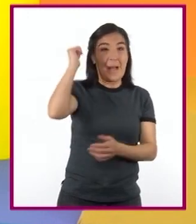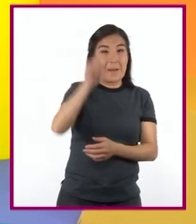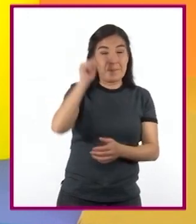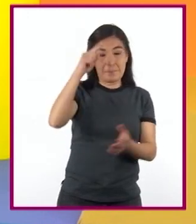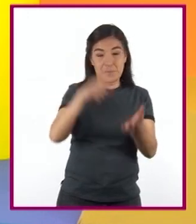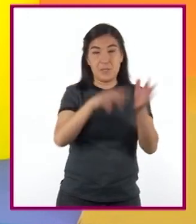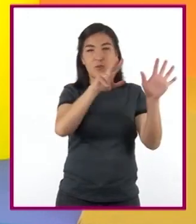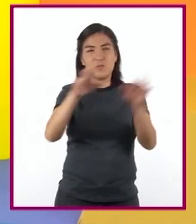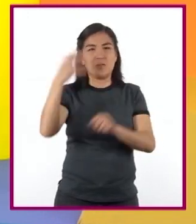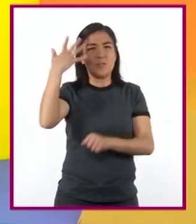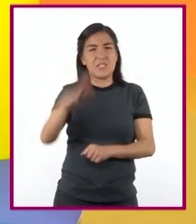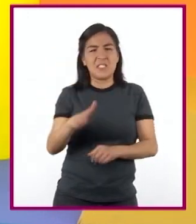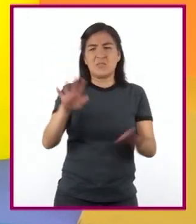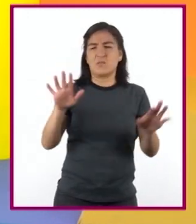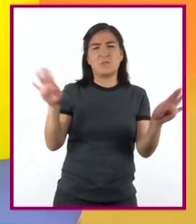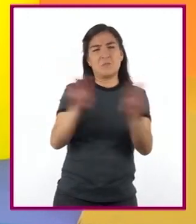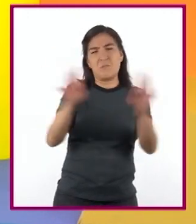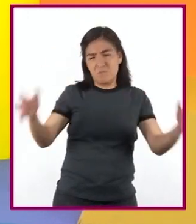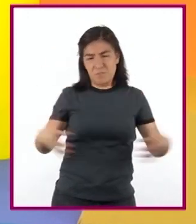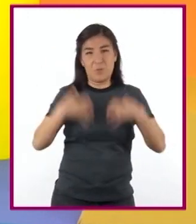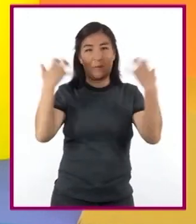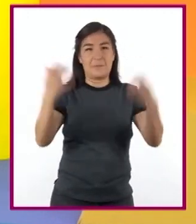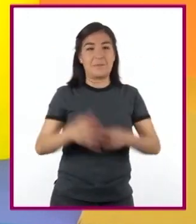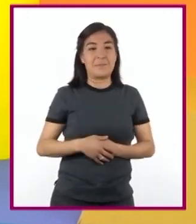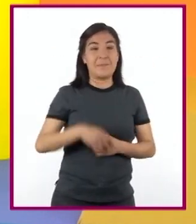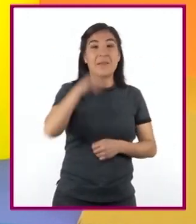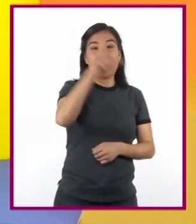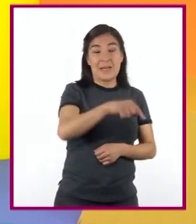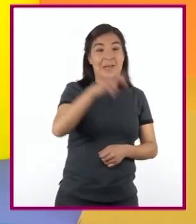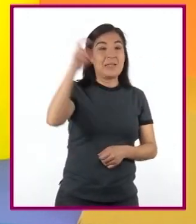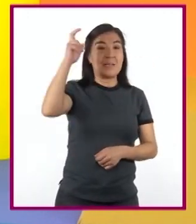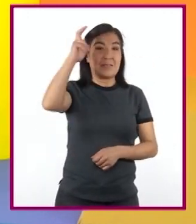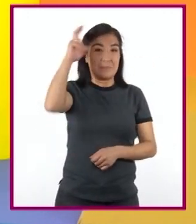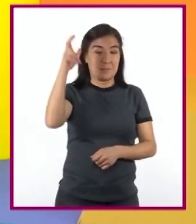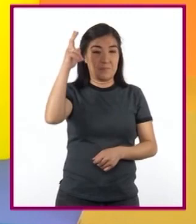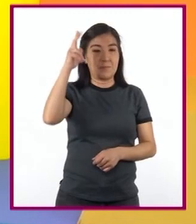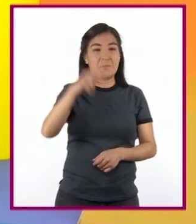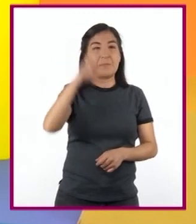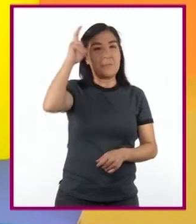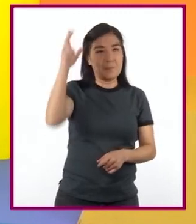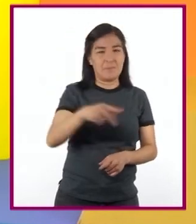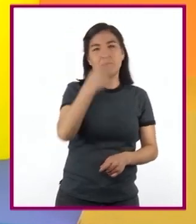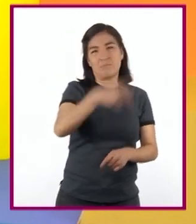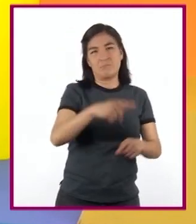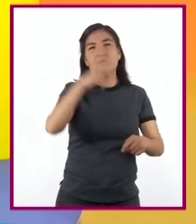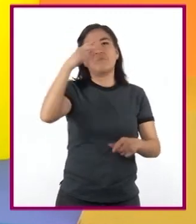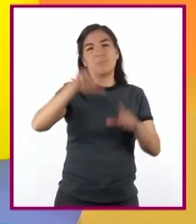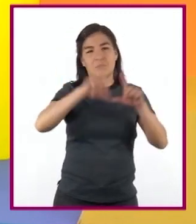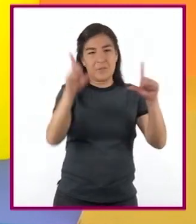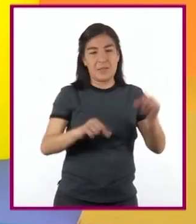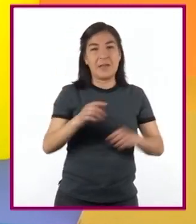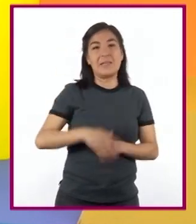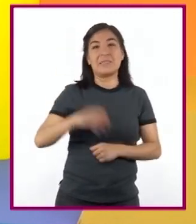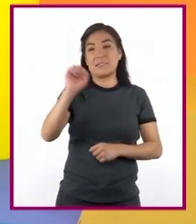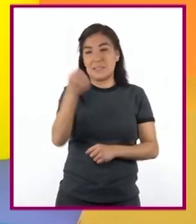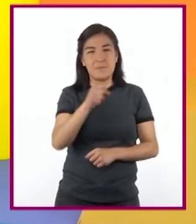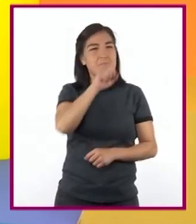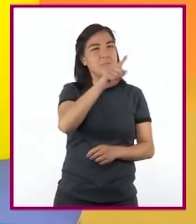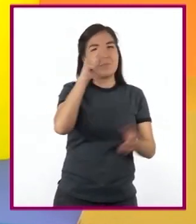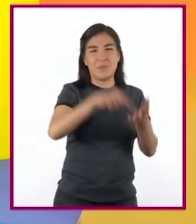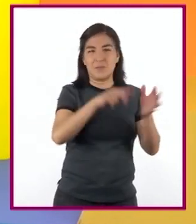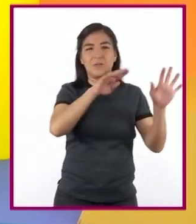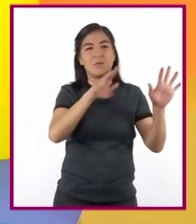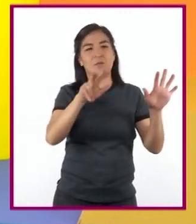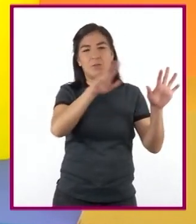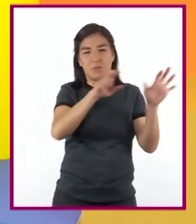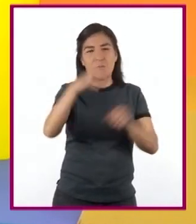1810. En Nueva España lo hizo Miguel Hidalgo, en septiembre del mismo año. Y en Chile,